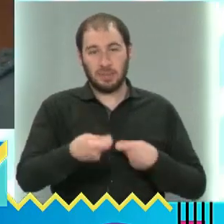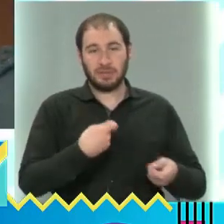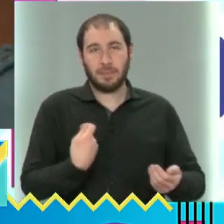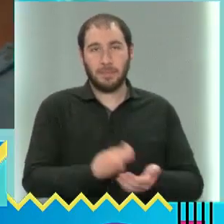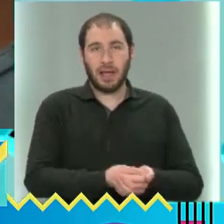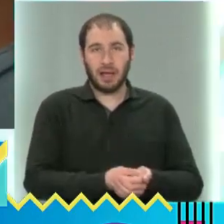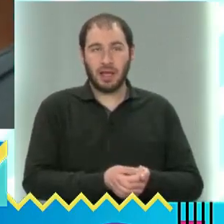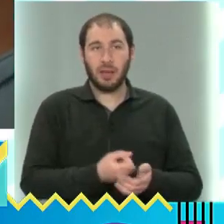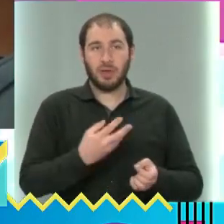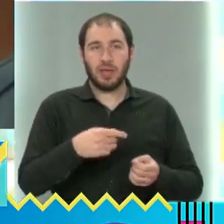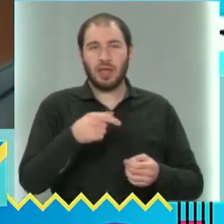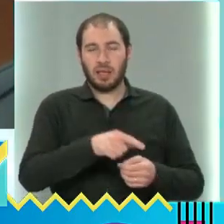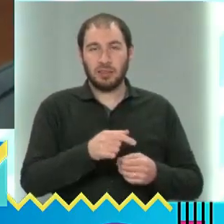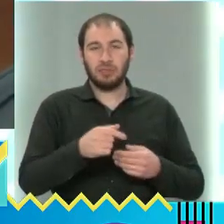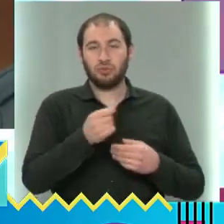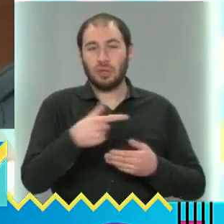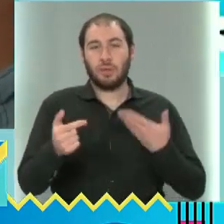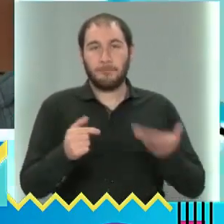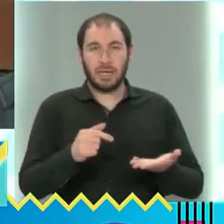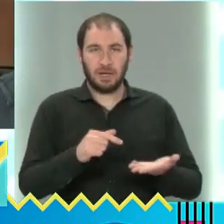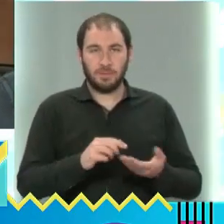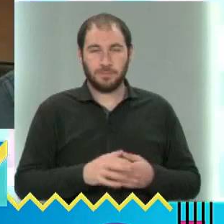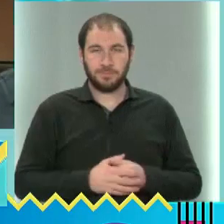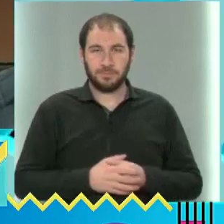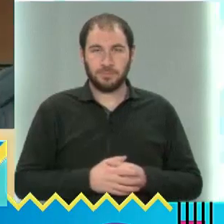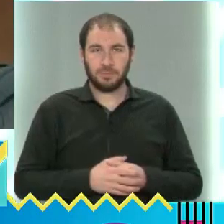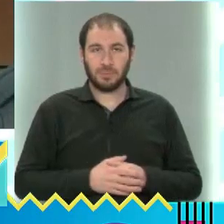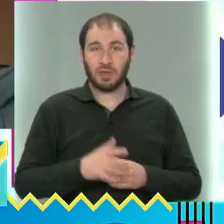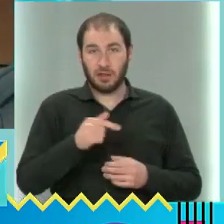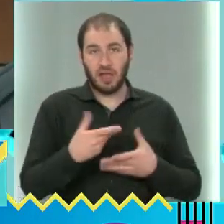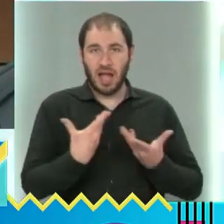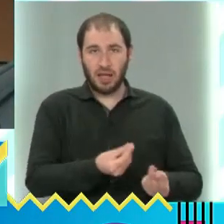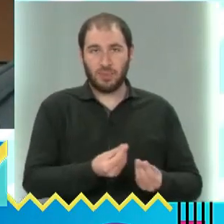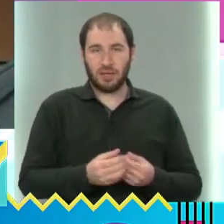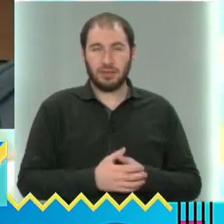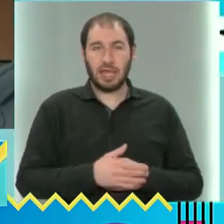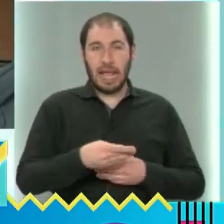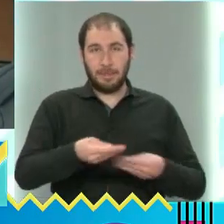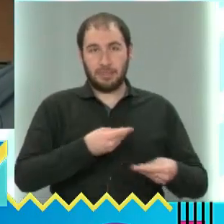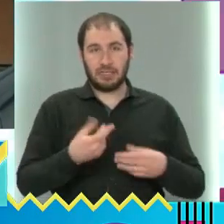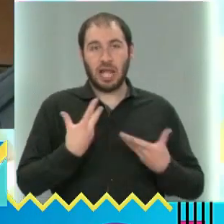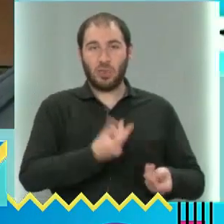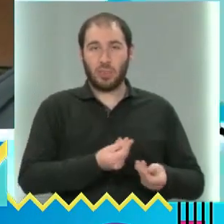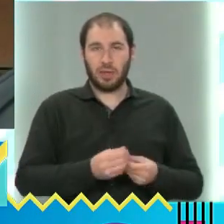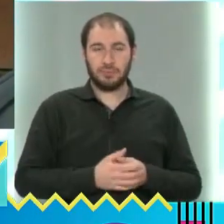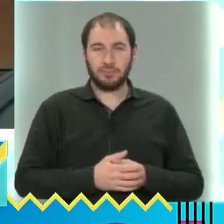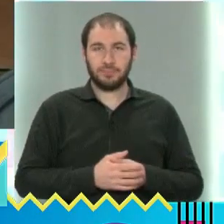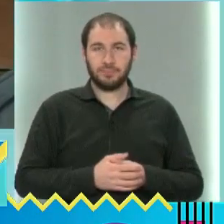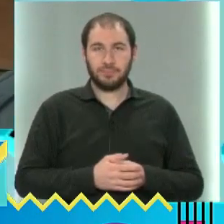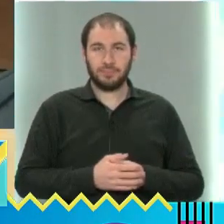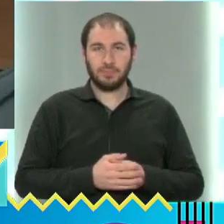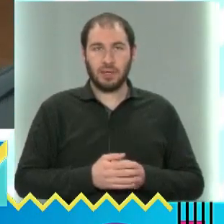empresa considerando un sueldo mínimo vital y móvil. Entonces, esto ayuda a las pymes a que